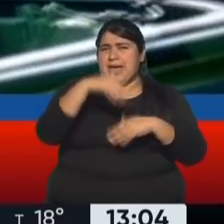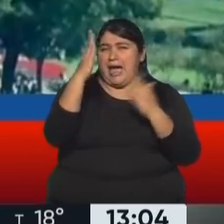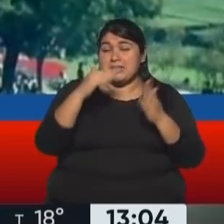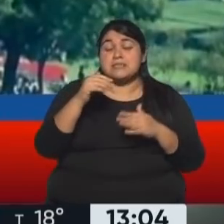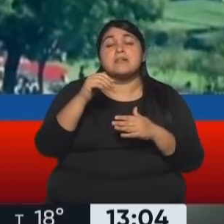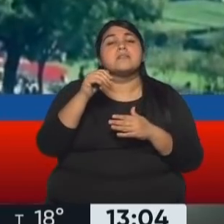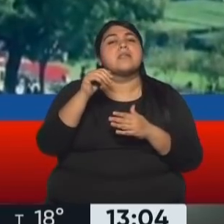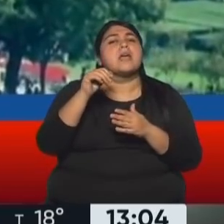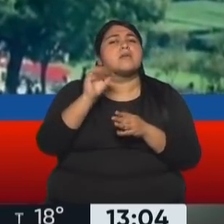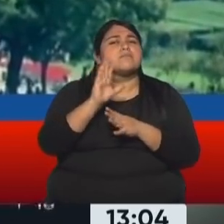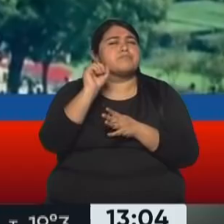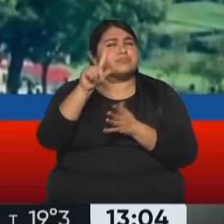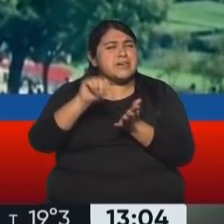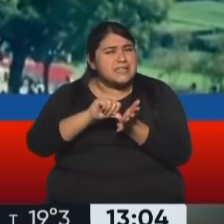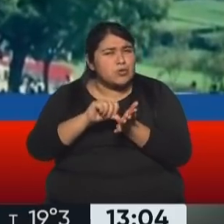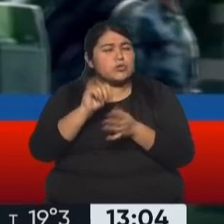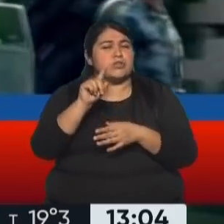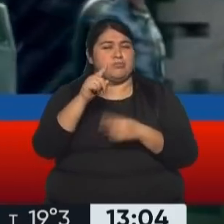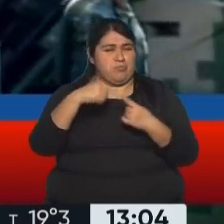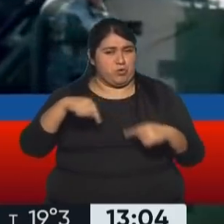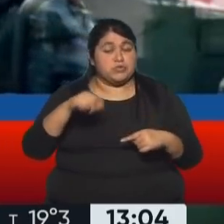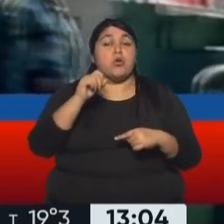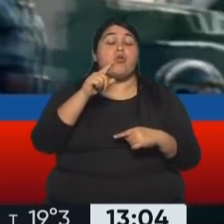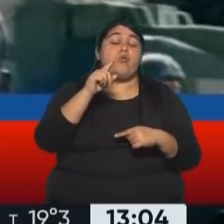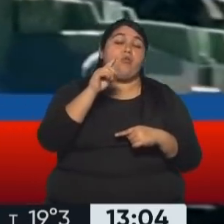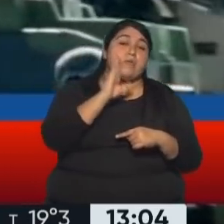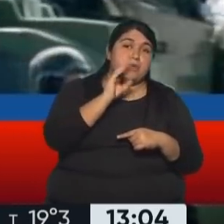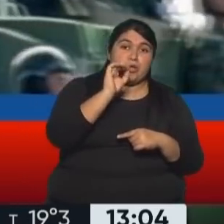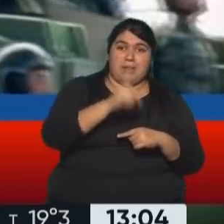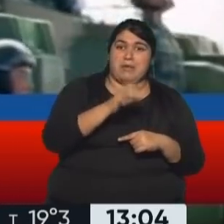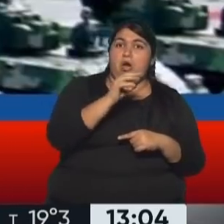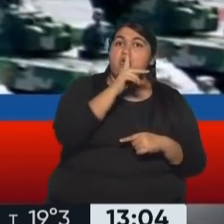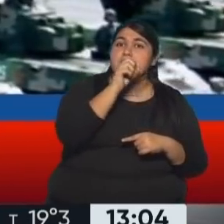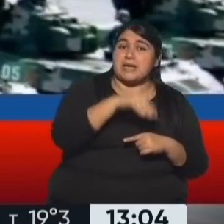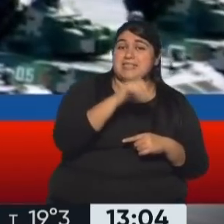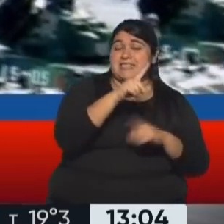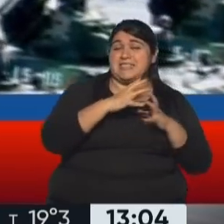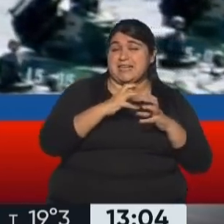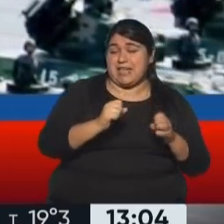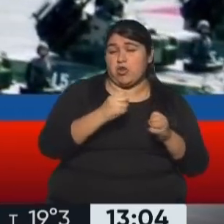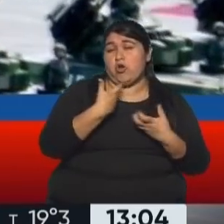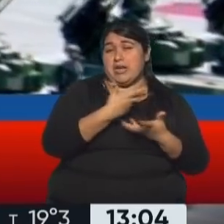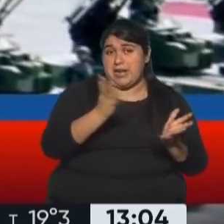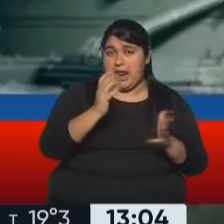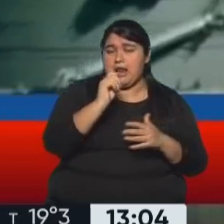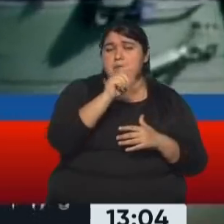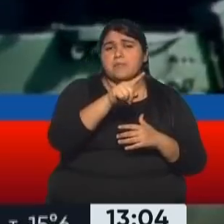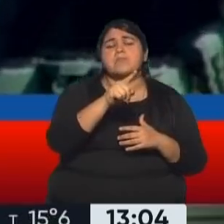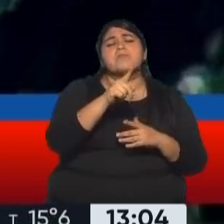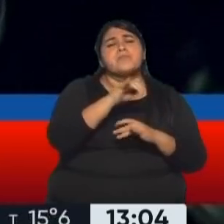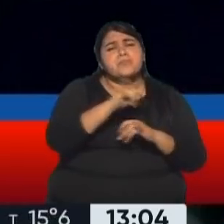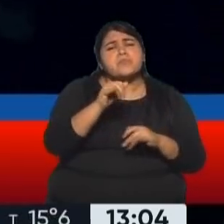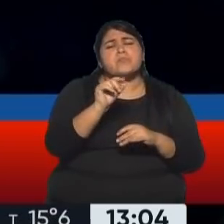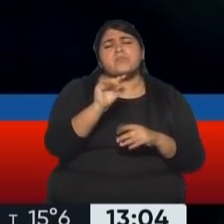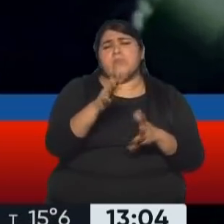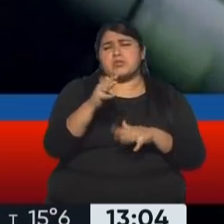de China como el principal enemigo de Washington y su reflejo en la OTAN, cuyo secretario general, Jens Stoltenberg, advirtió hace